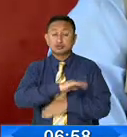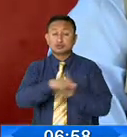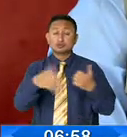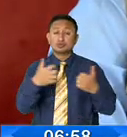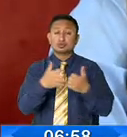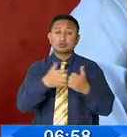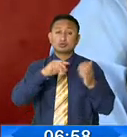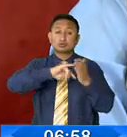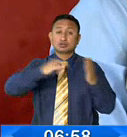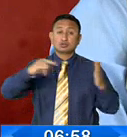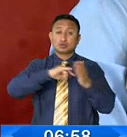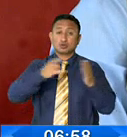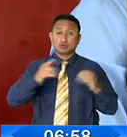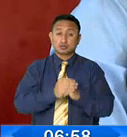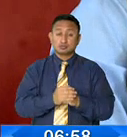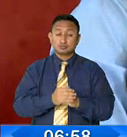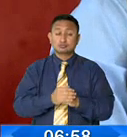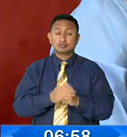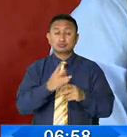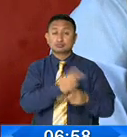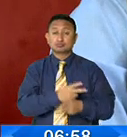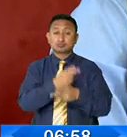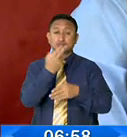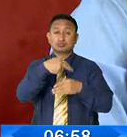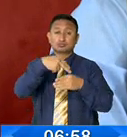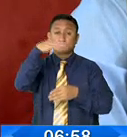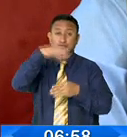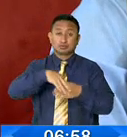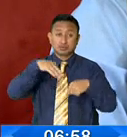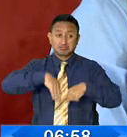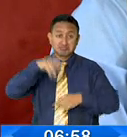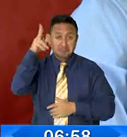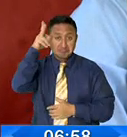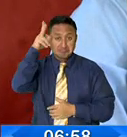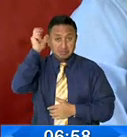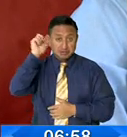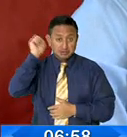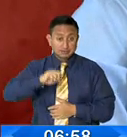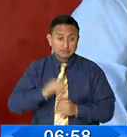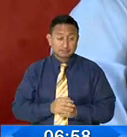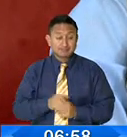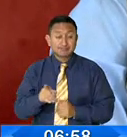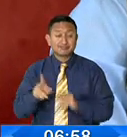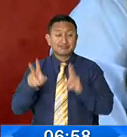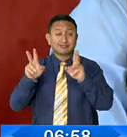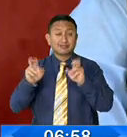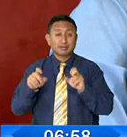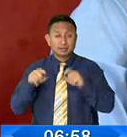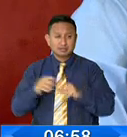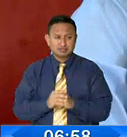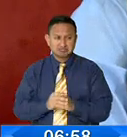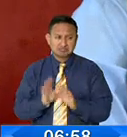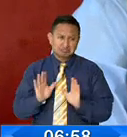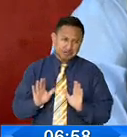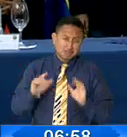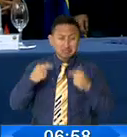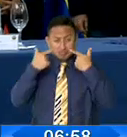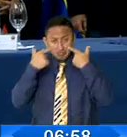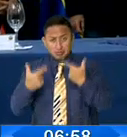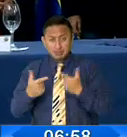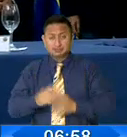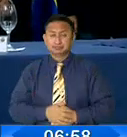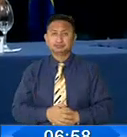tecnológico del Consejo Nacional Electoral. Creemos que ese es un asunto que es muy relevante que se atienda.